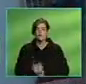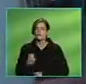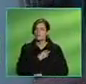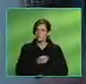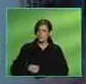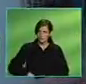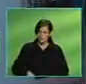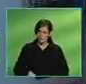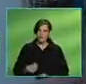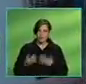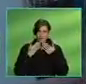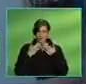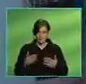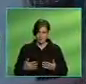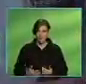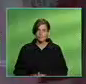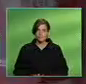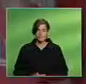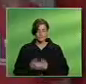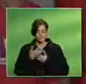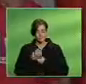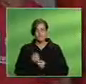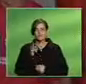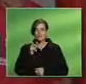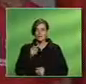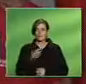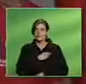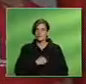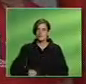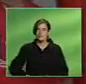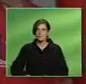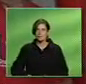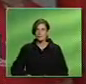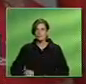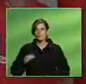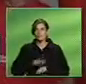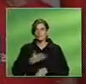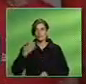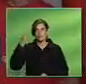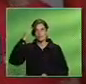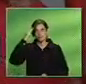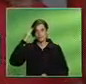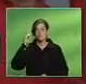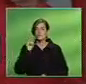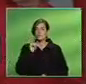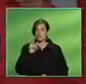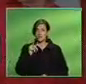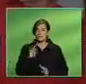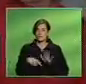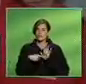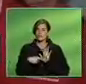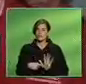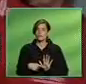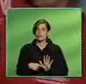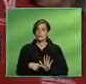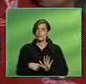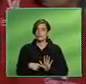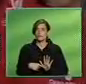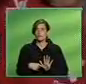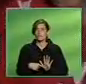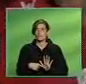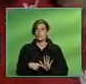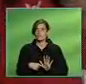Presidente, muchísimas gracias. Confiamos en usted, presidente, porque sabemos que usted representa,